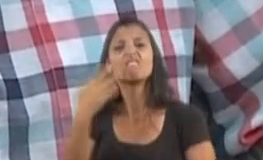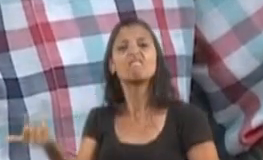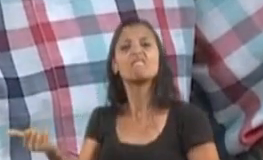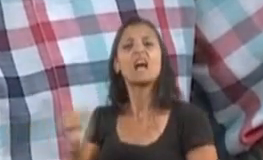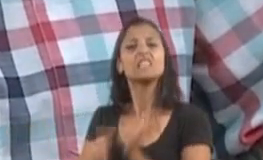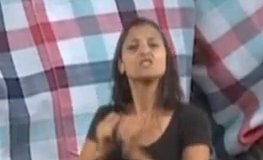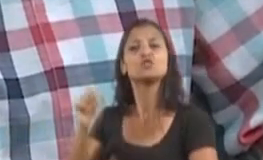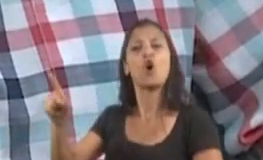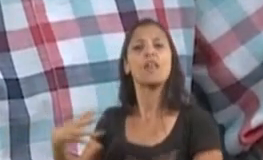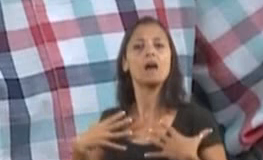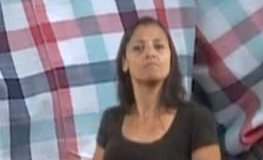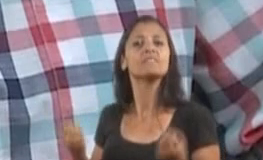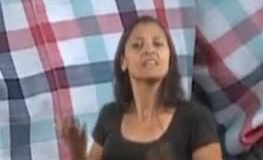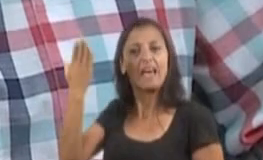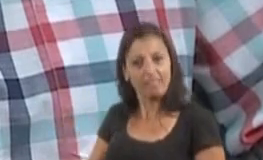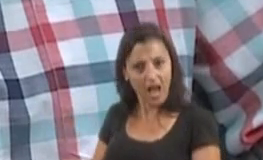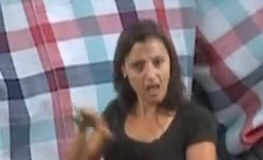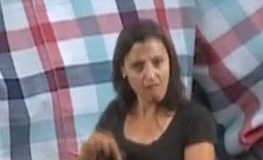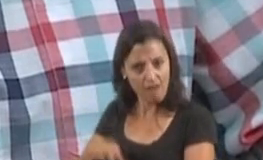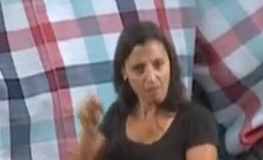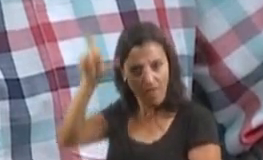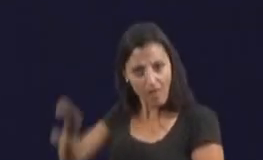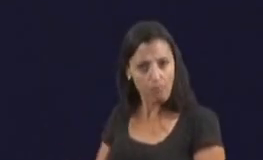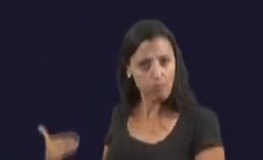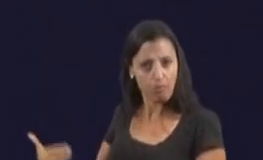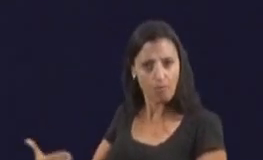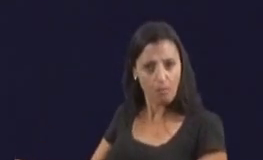consta todo el historial de las enfermedades del paciente.